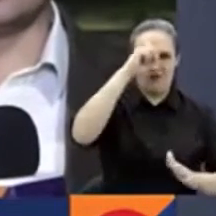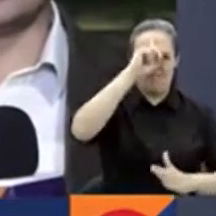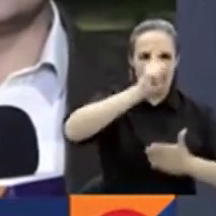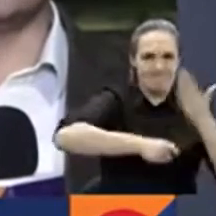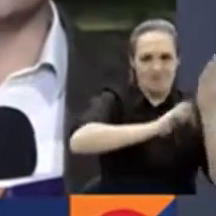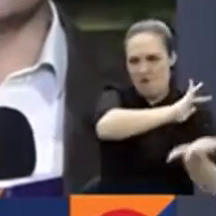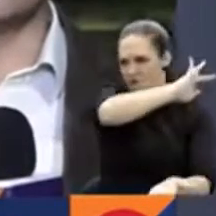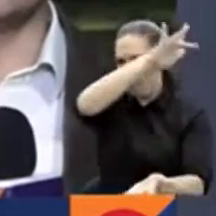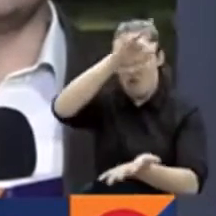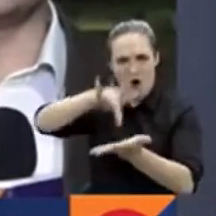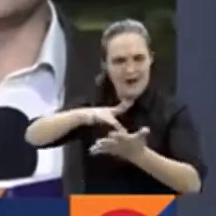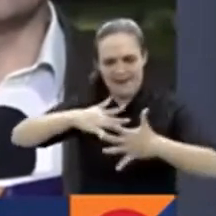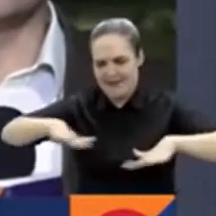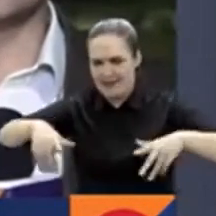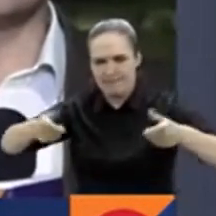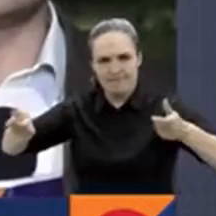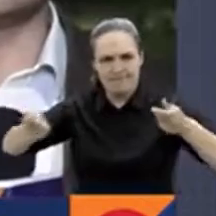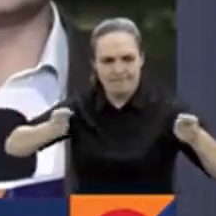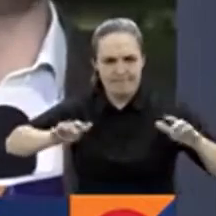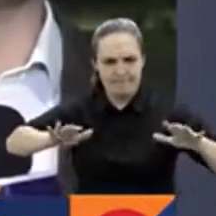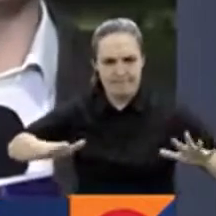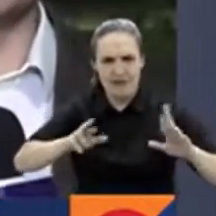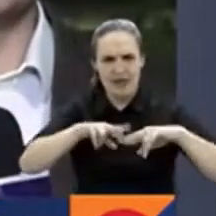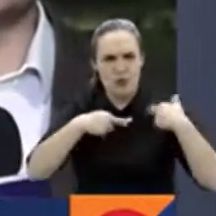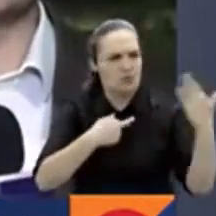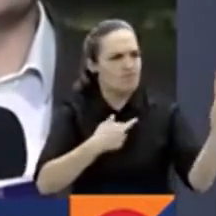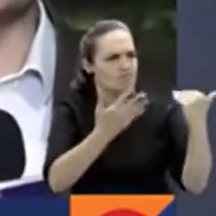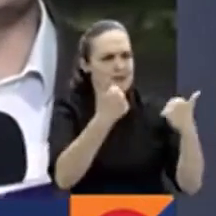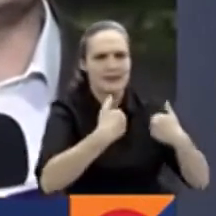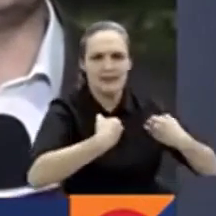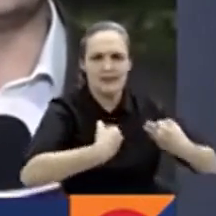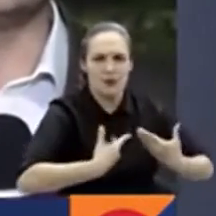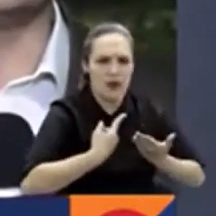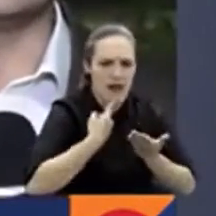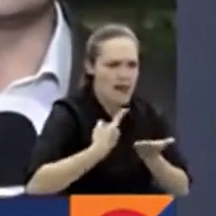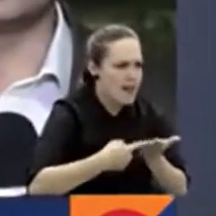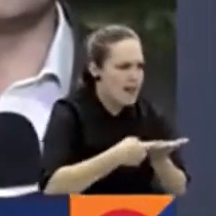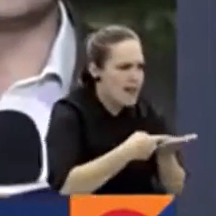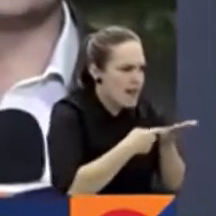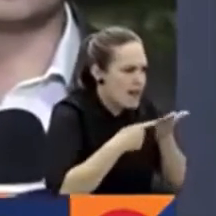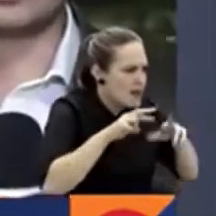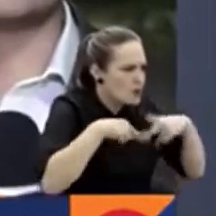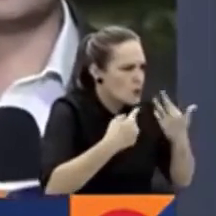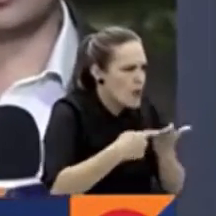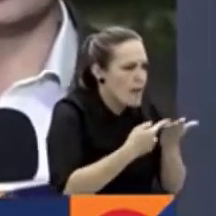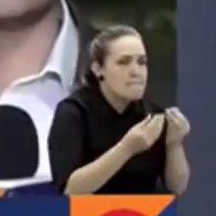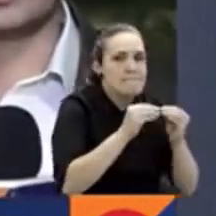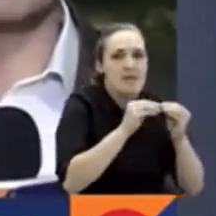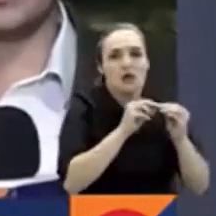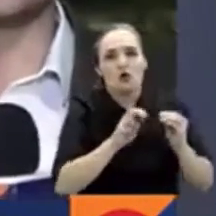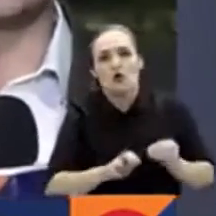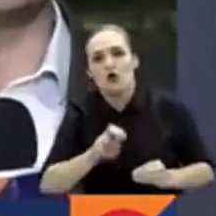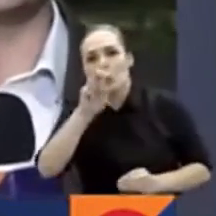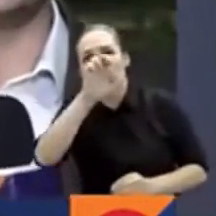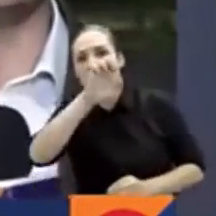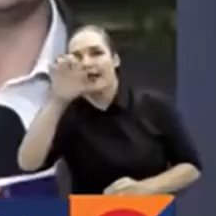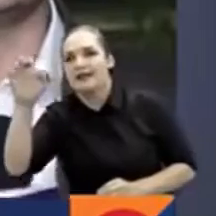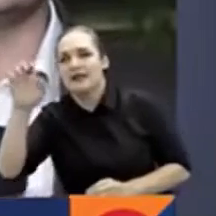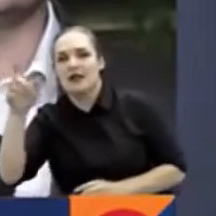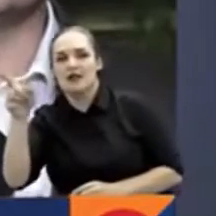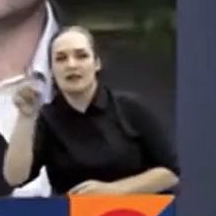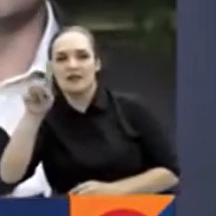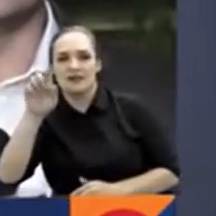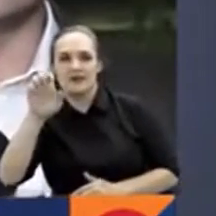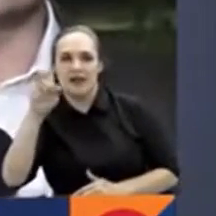Caucasia, instaló allí un puesto de mando unificado, un consejo de seguridad y posteriormente también al municipio de Segovia, en el nordeste antioqueño, que también es otra